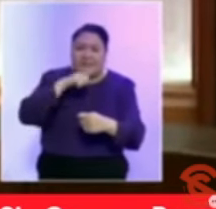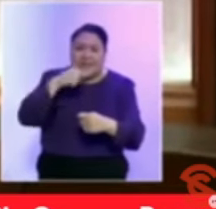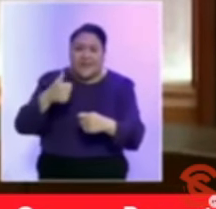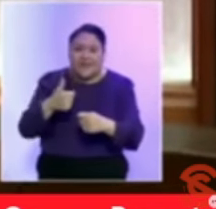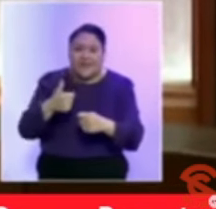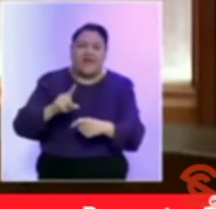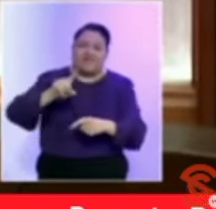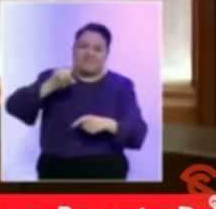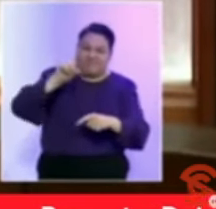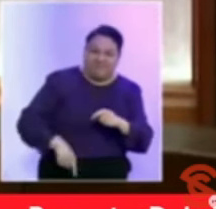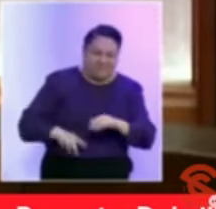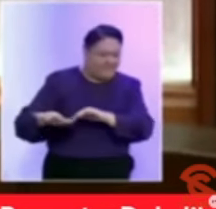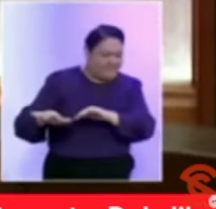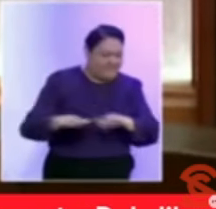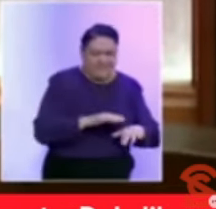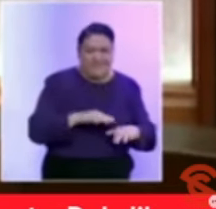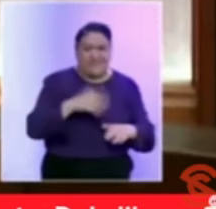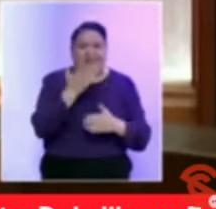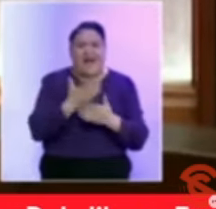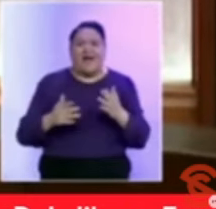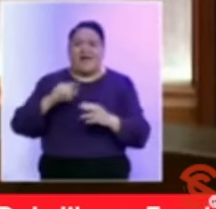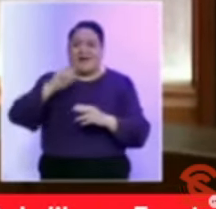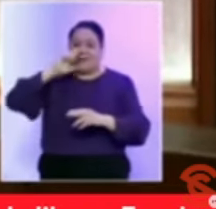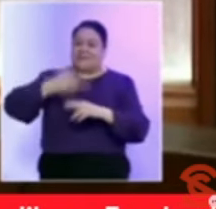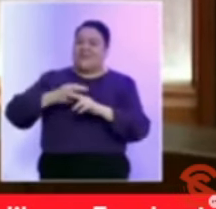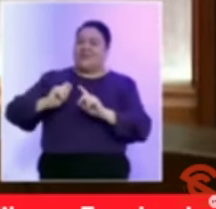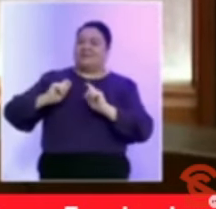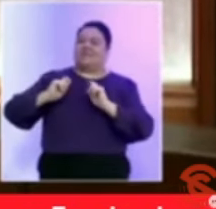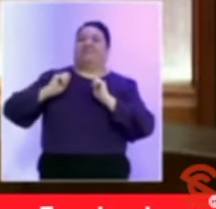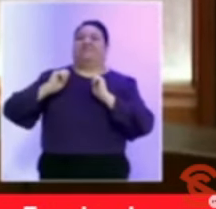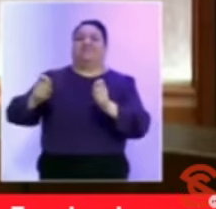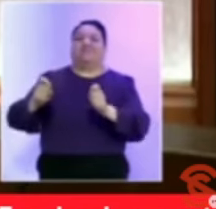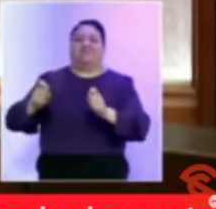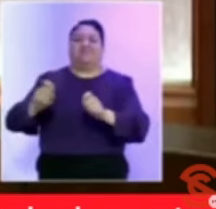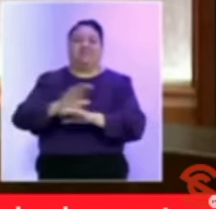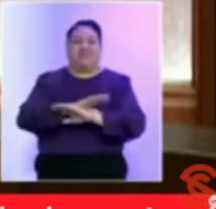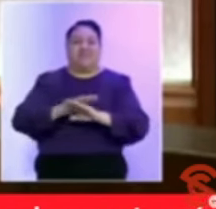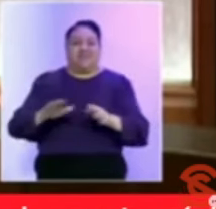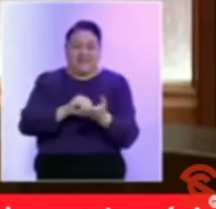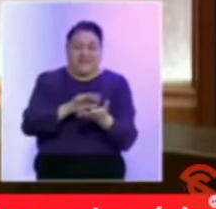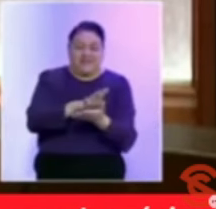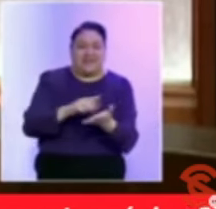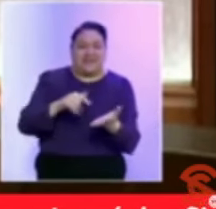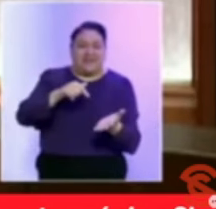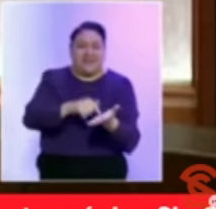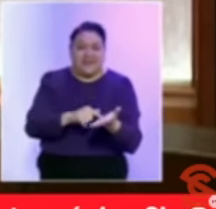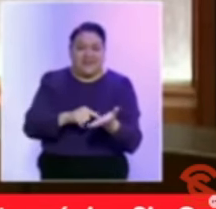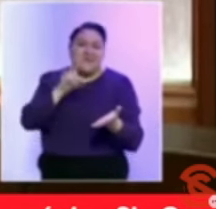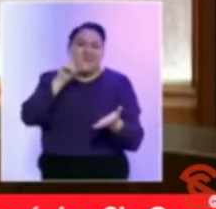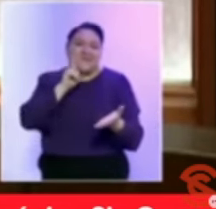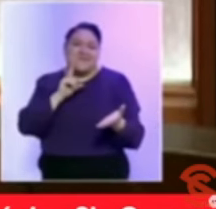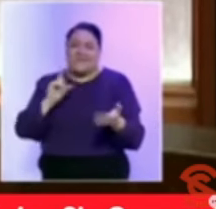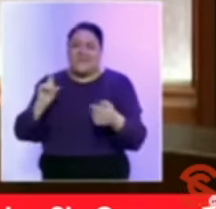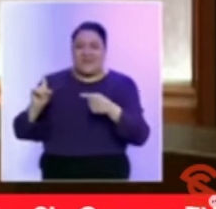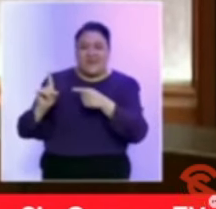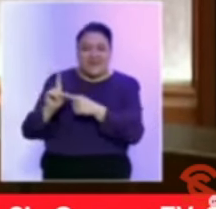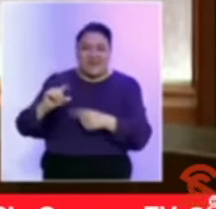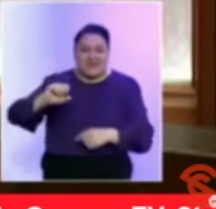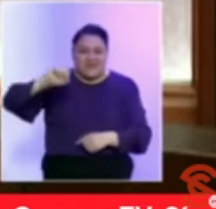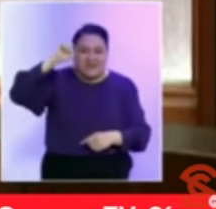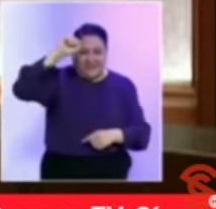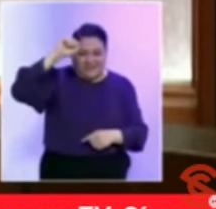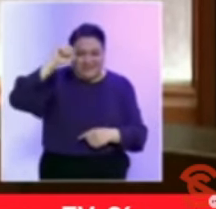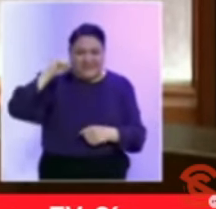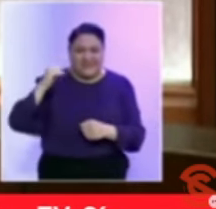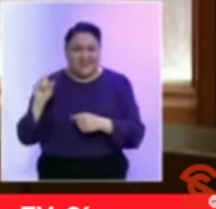lo vislumbró y plasmó la escritora Universitaria luchadora